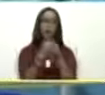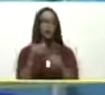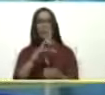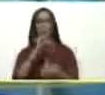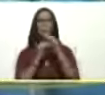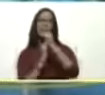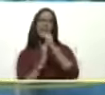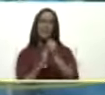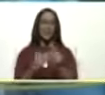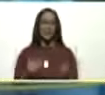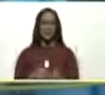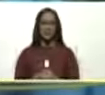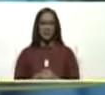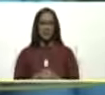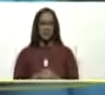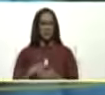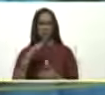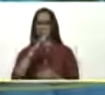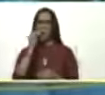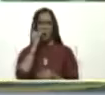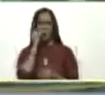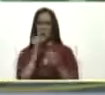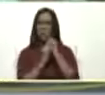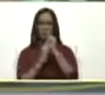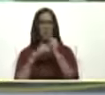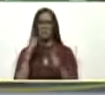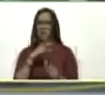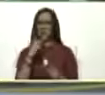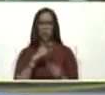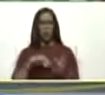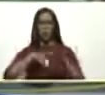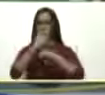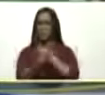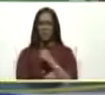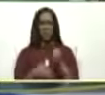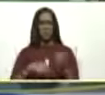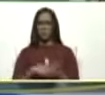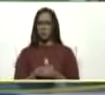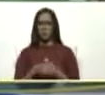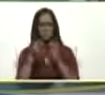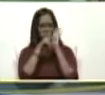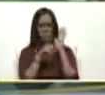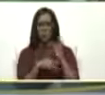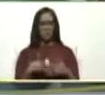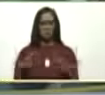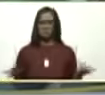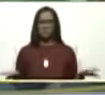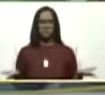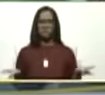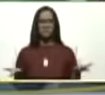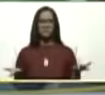líder. No es un hombre con liderazgo político, con un proyecto, con un plan.